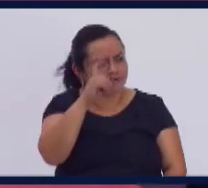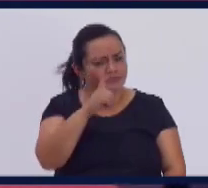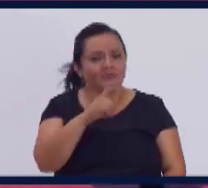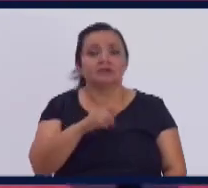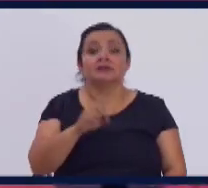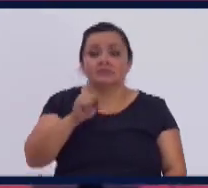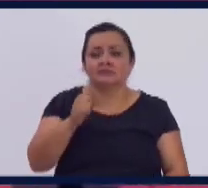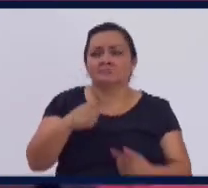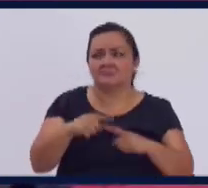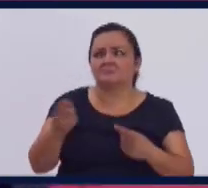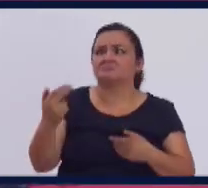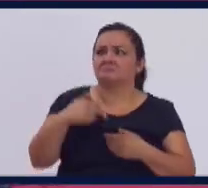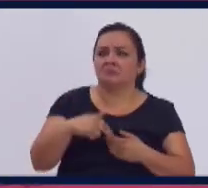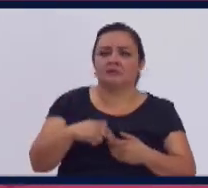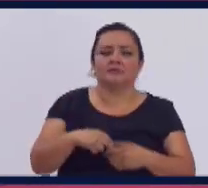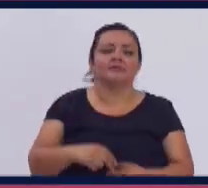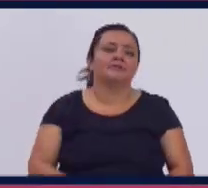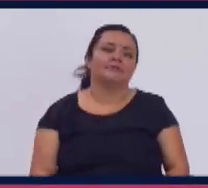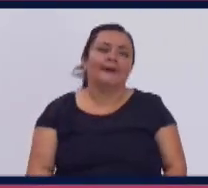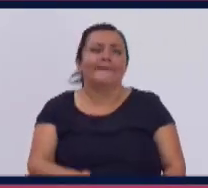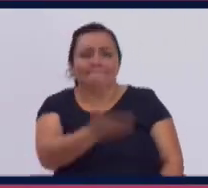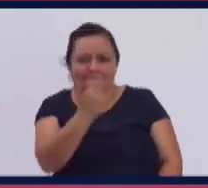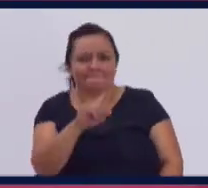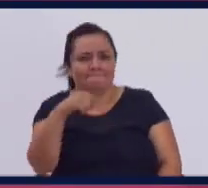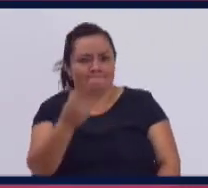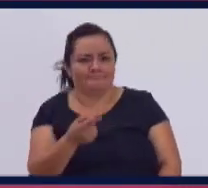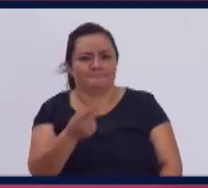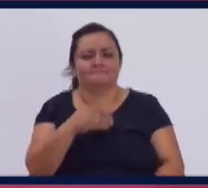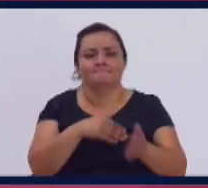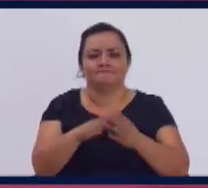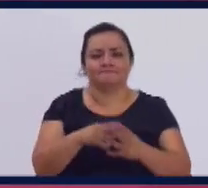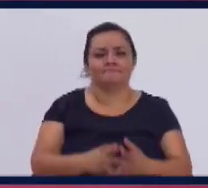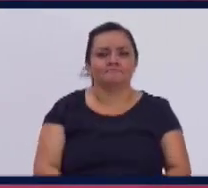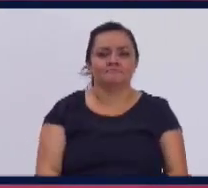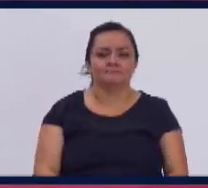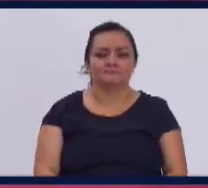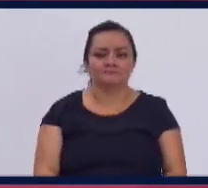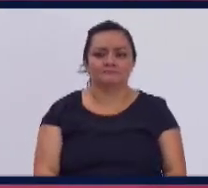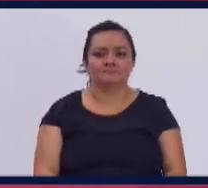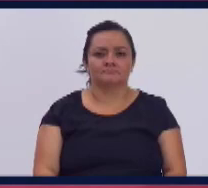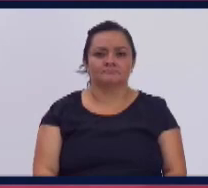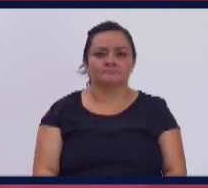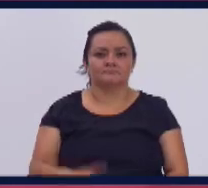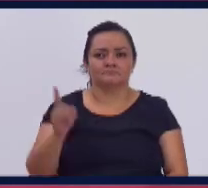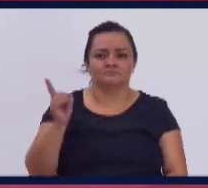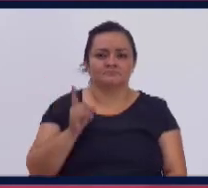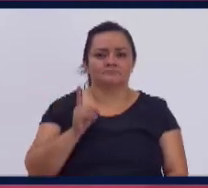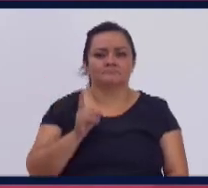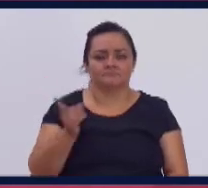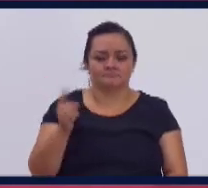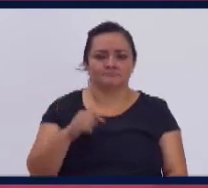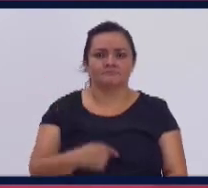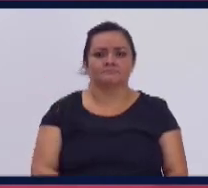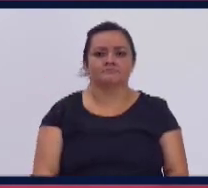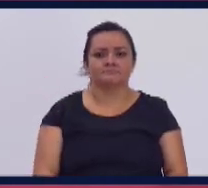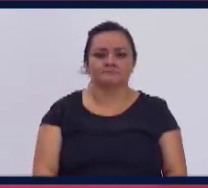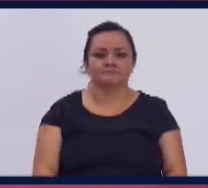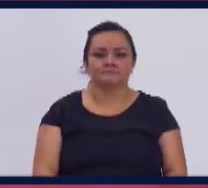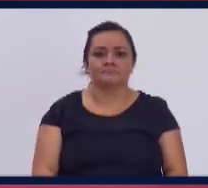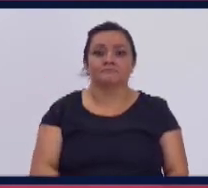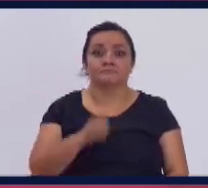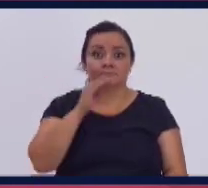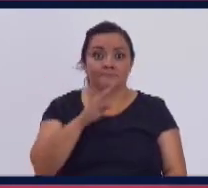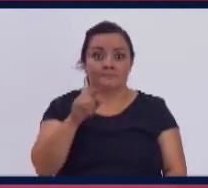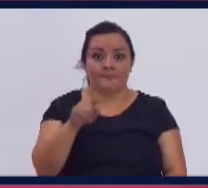trabajo? Sí, pero si me dan aquí, me vengo. Venite mañana, pues, le digo, vamos a comenzar. Y apareció, yo creo que no iba a venir y vino. Mira,